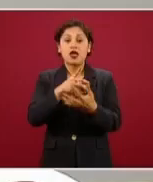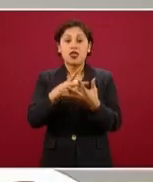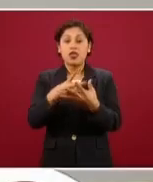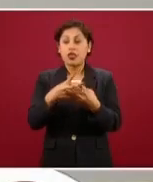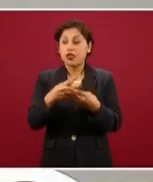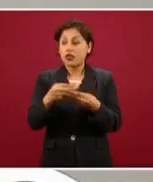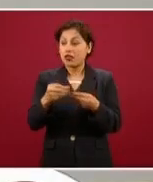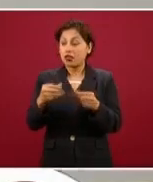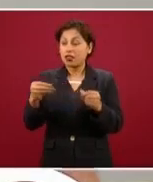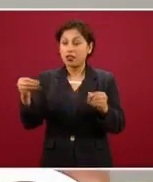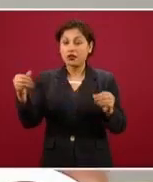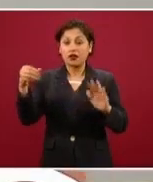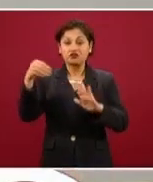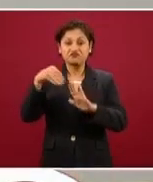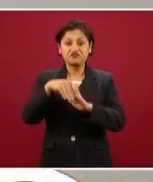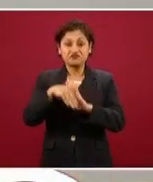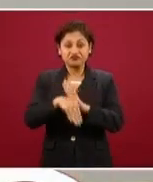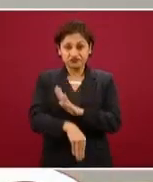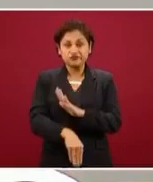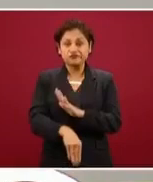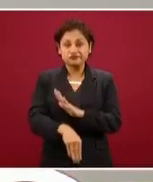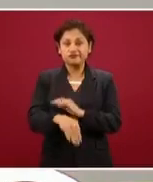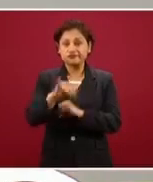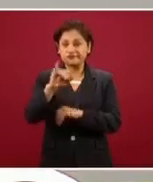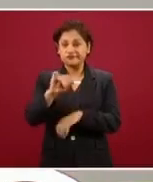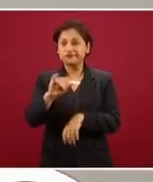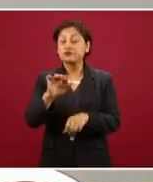al mismo tiempo que